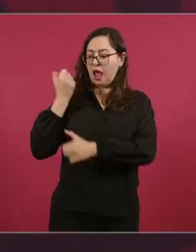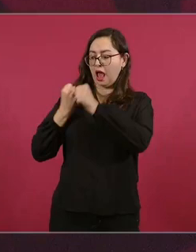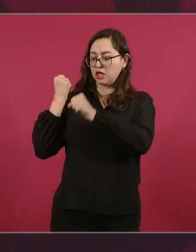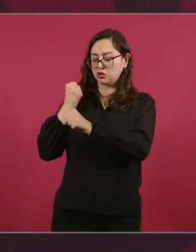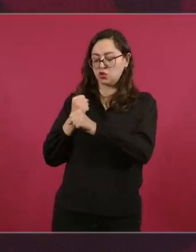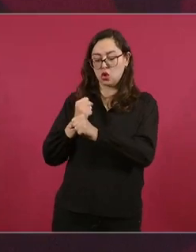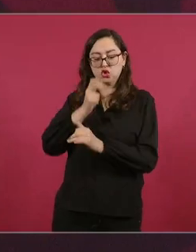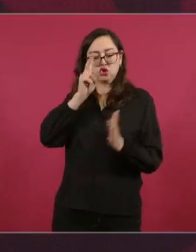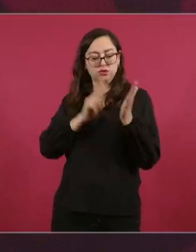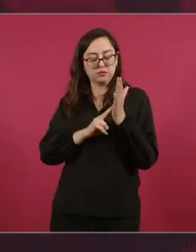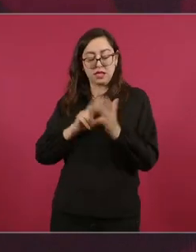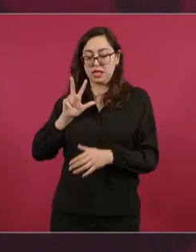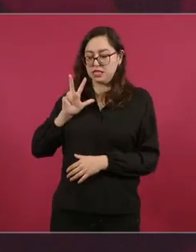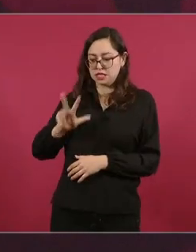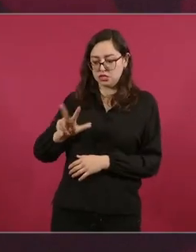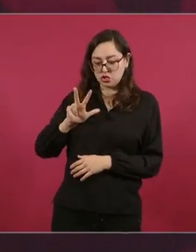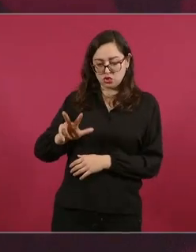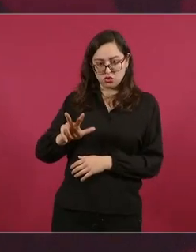en